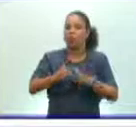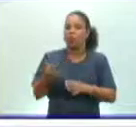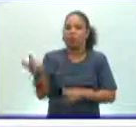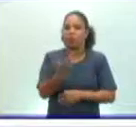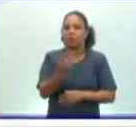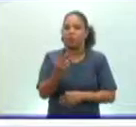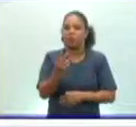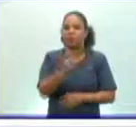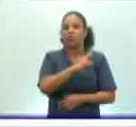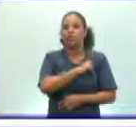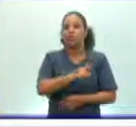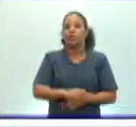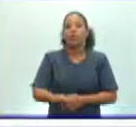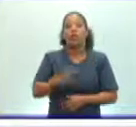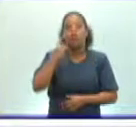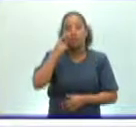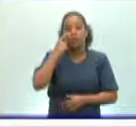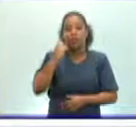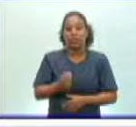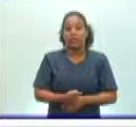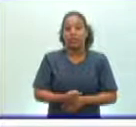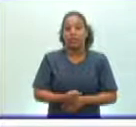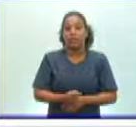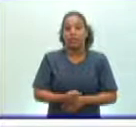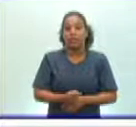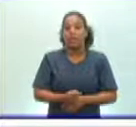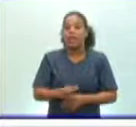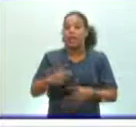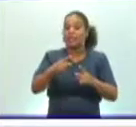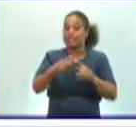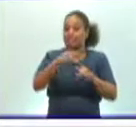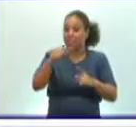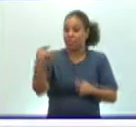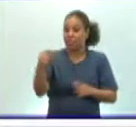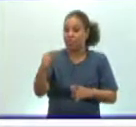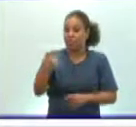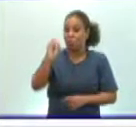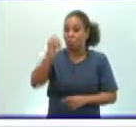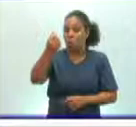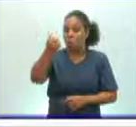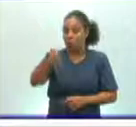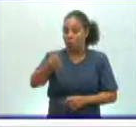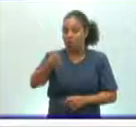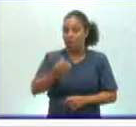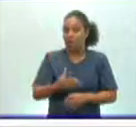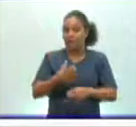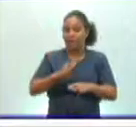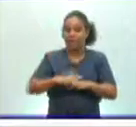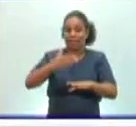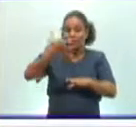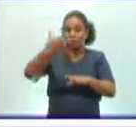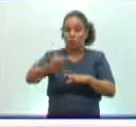razones. El segmento OA, que está sobre la semirrecta OB,